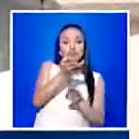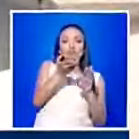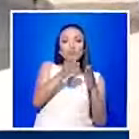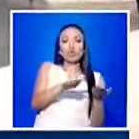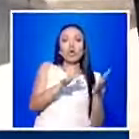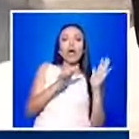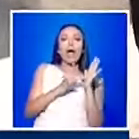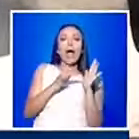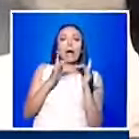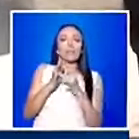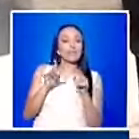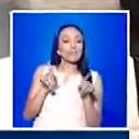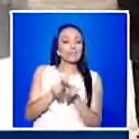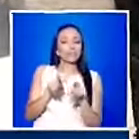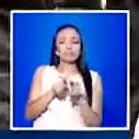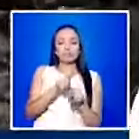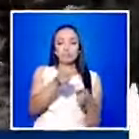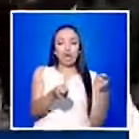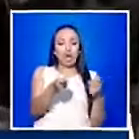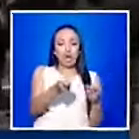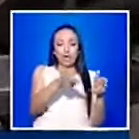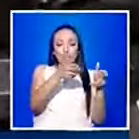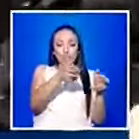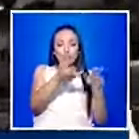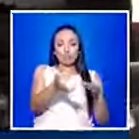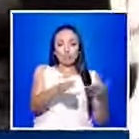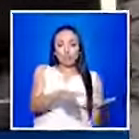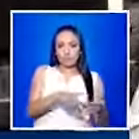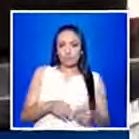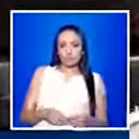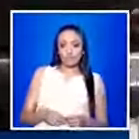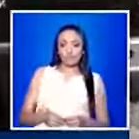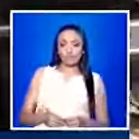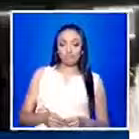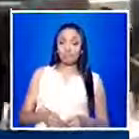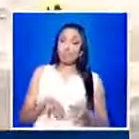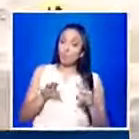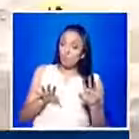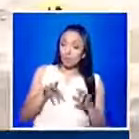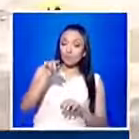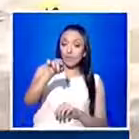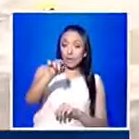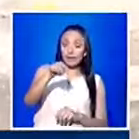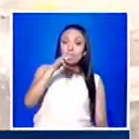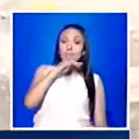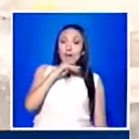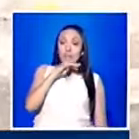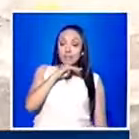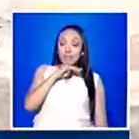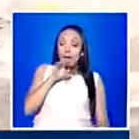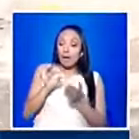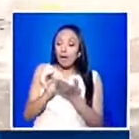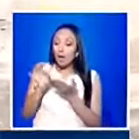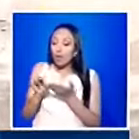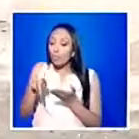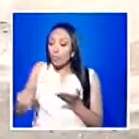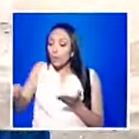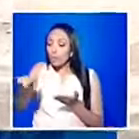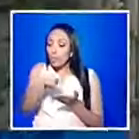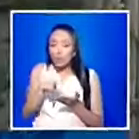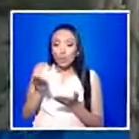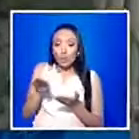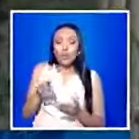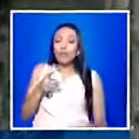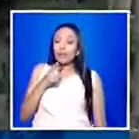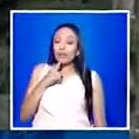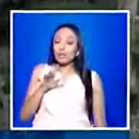de este año, cuando manejaba el mismo vehículo. La parroquia Eloy Alfaro es una zona caliente. Se cuentan al